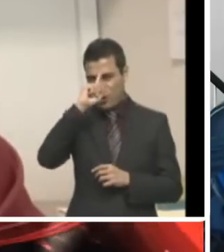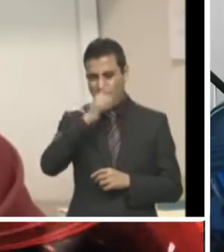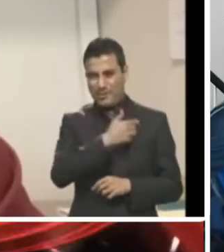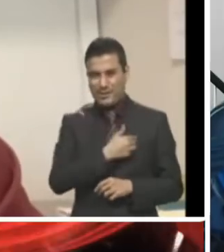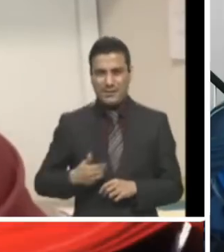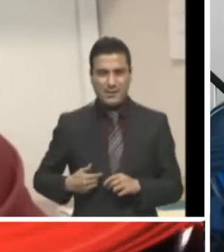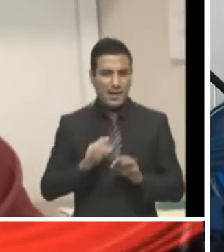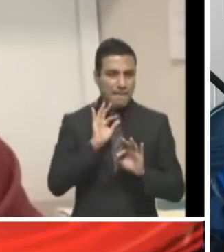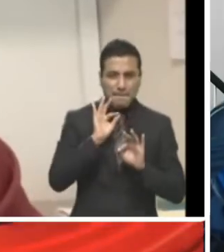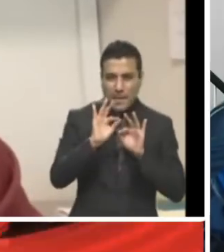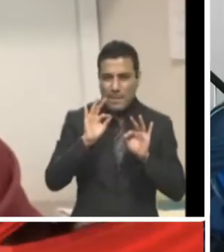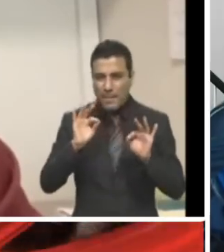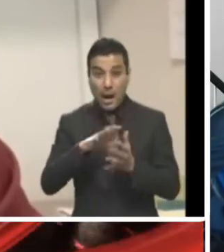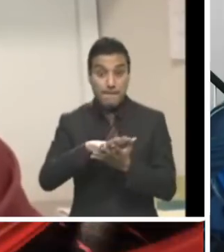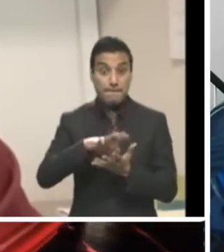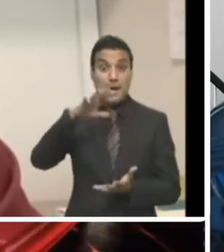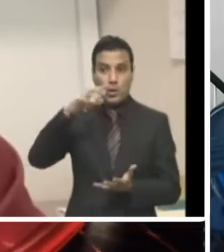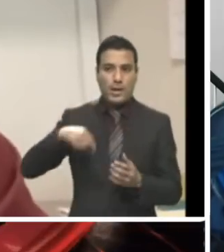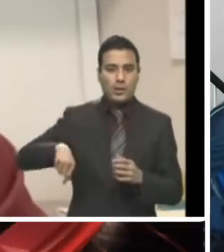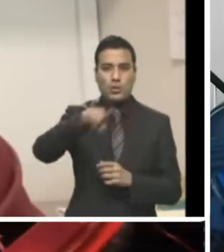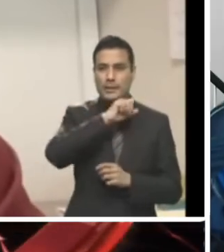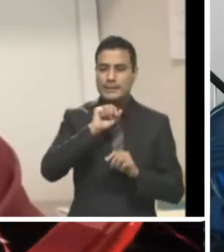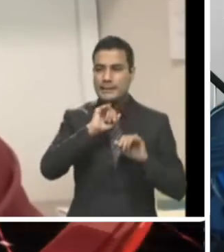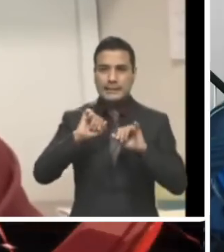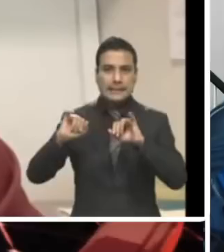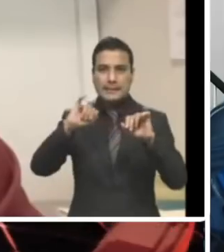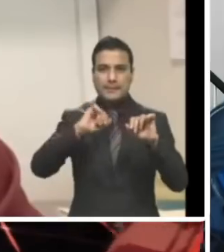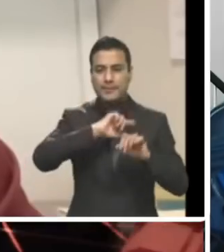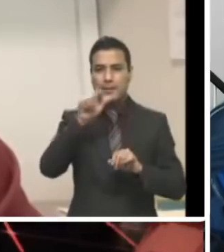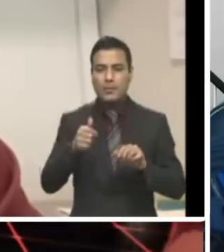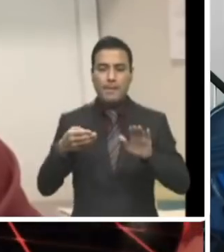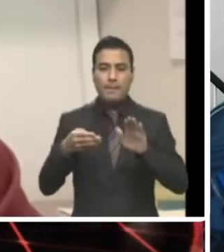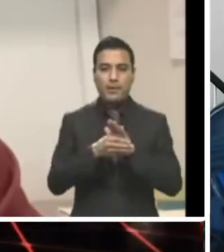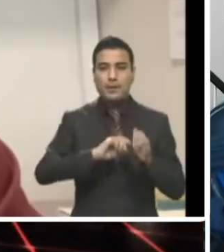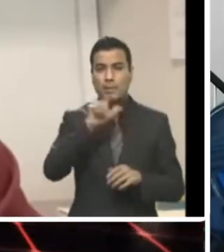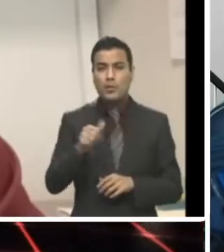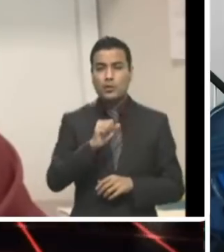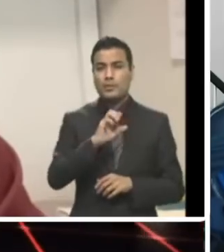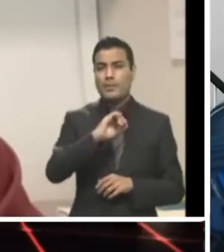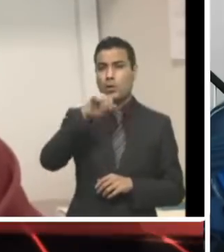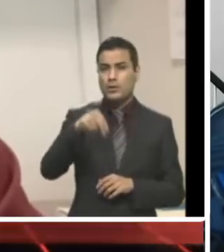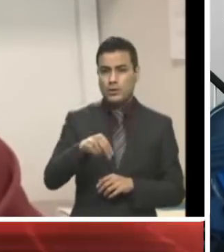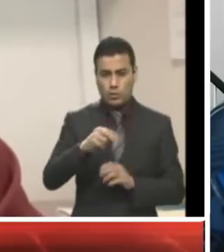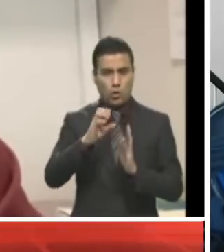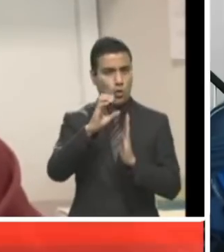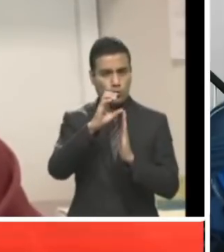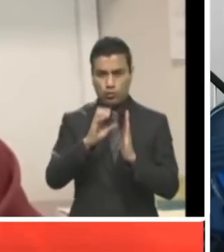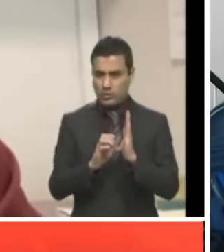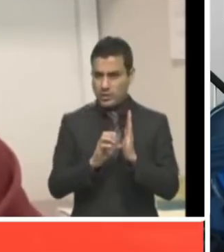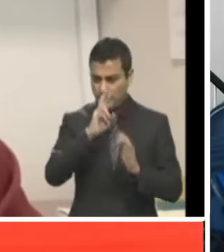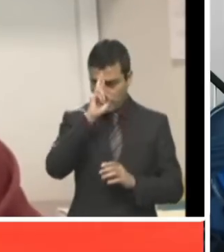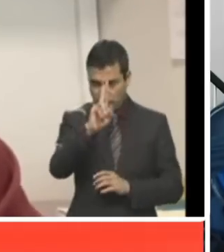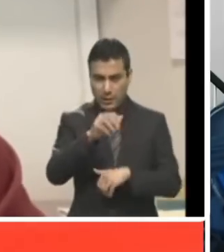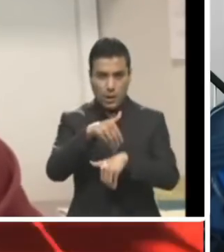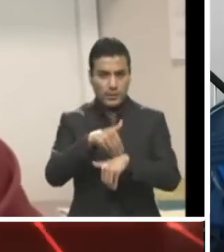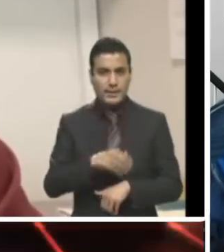córdova suspendieron las actividades de este proceso finalmente la suprema corte hizo prevalecer la constitución y los obligó a realizar el ejercicio con